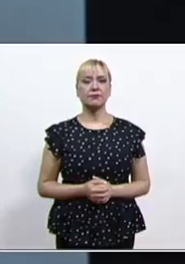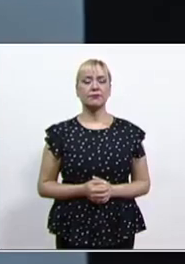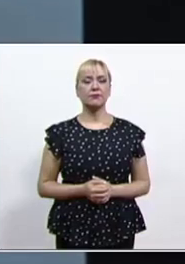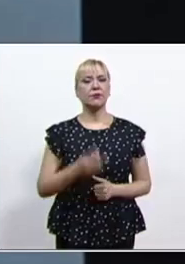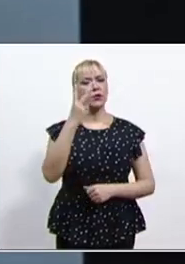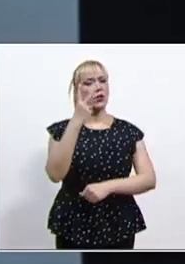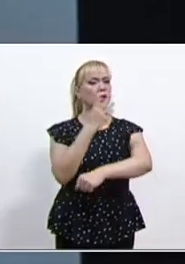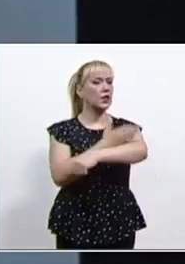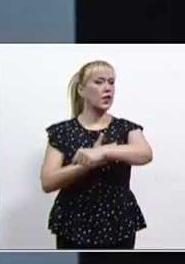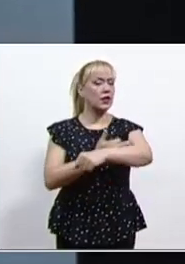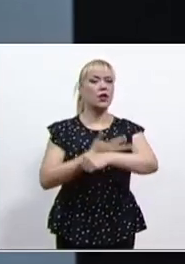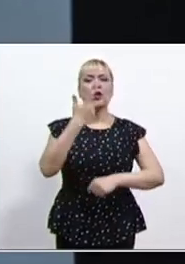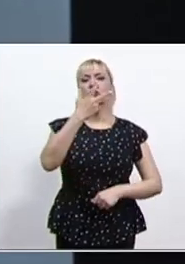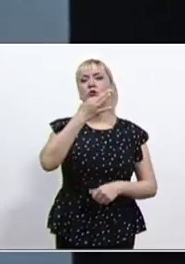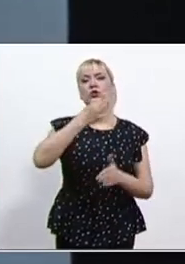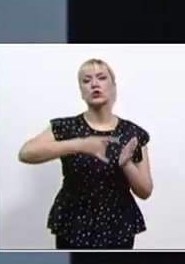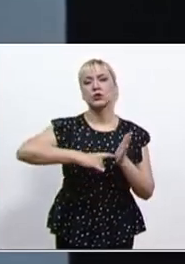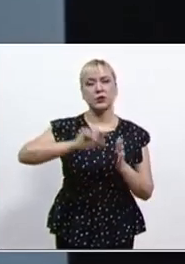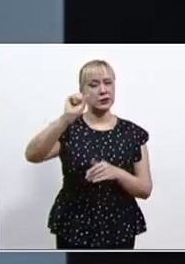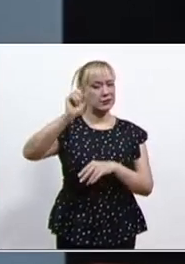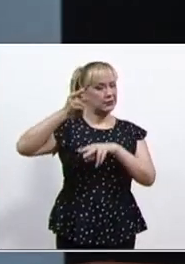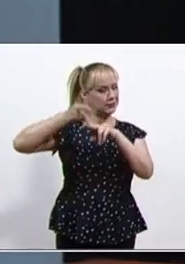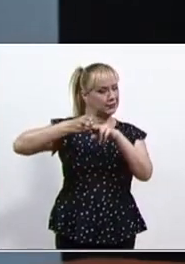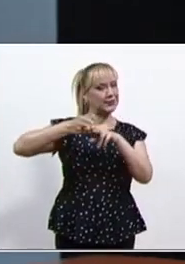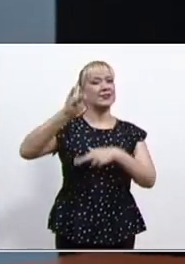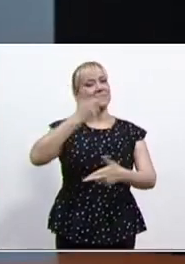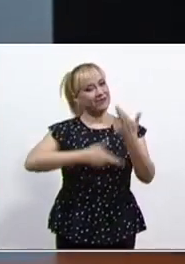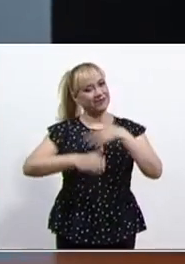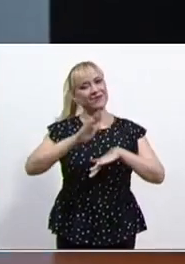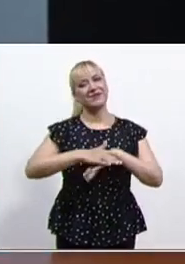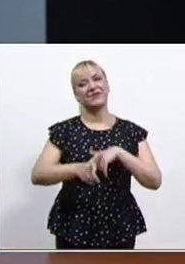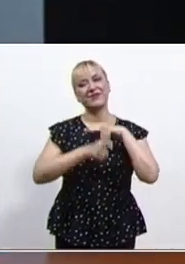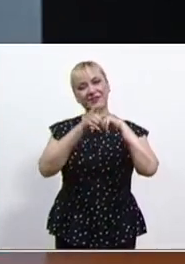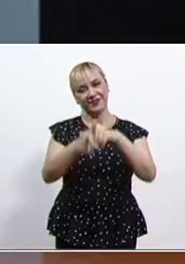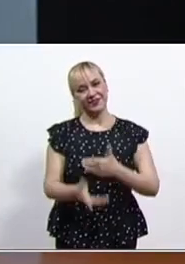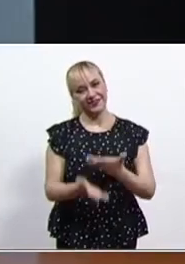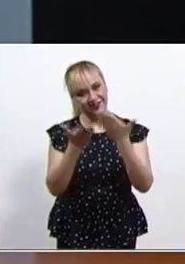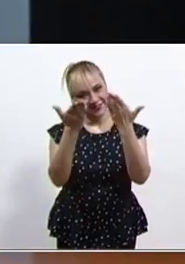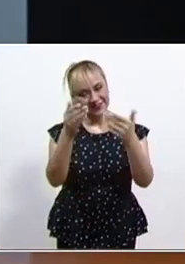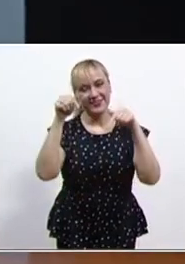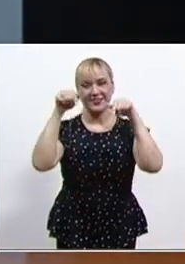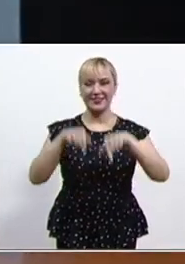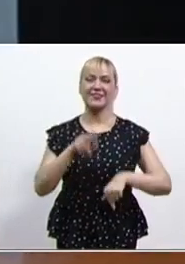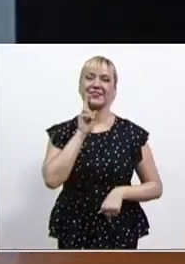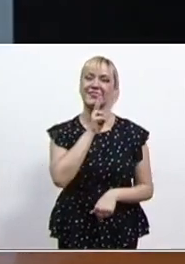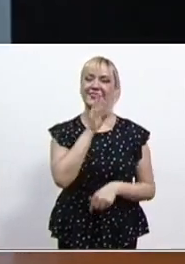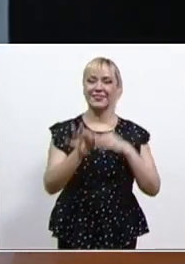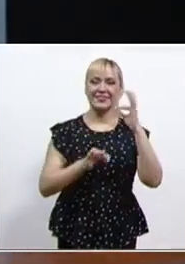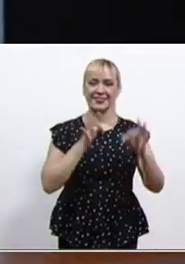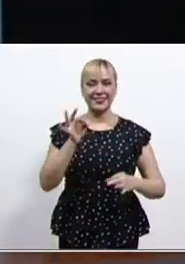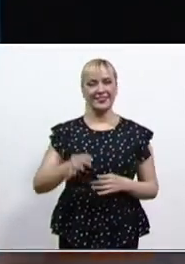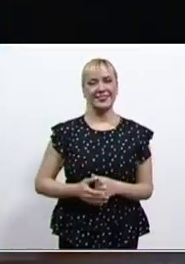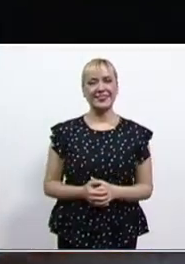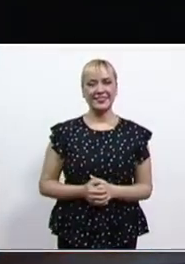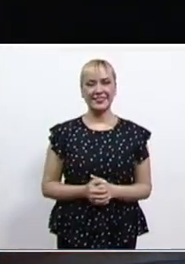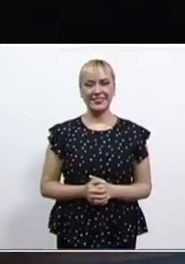Son 2 de la tarde con 8 minutos, momento de hacer una pausa, pero continuamos con más información. Estamos en Corte Informativo.